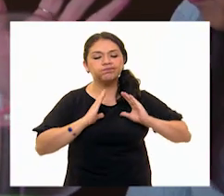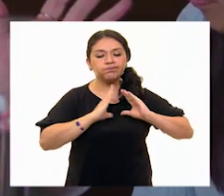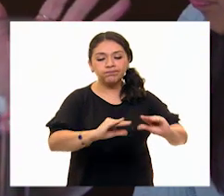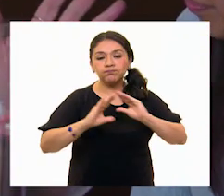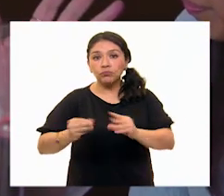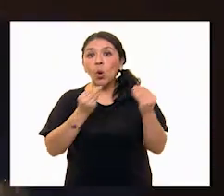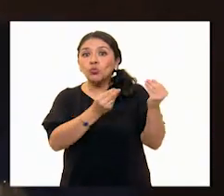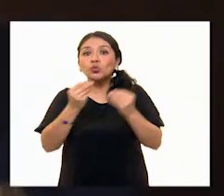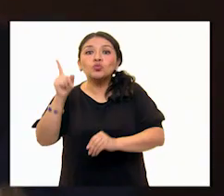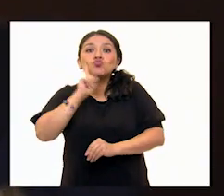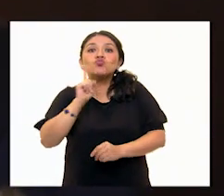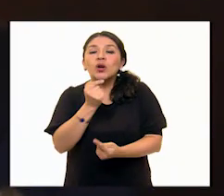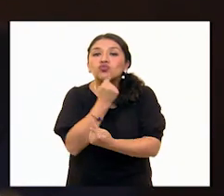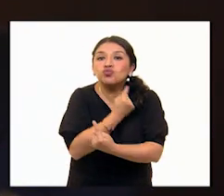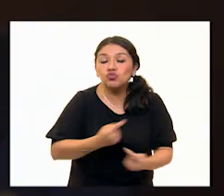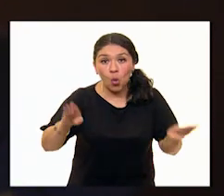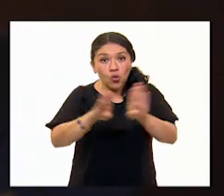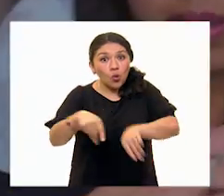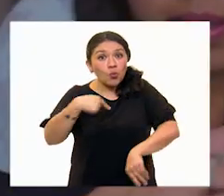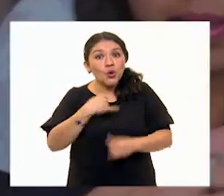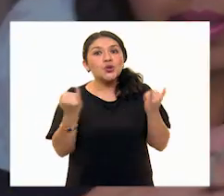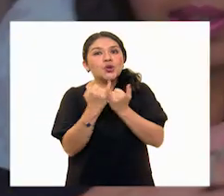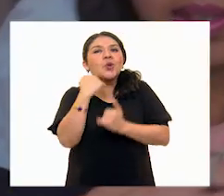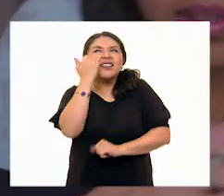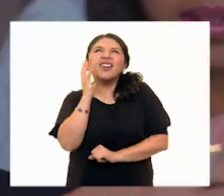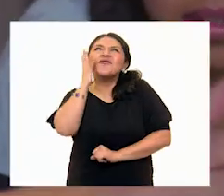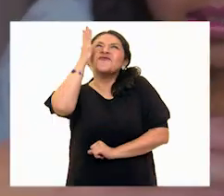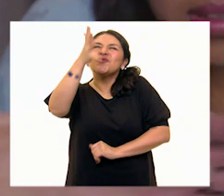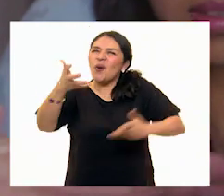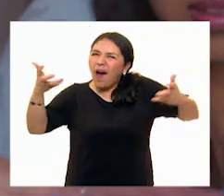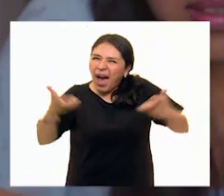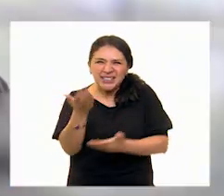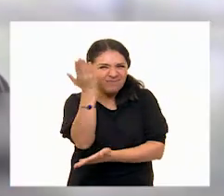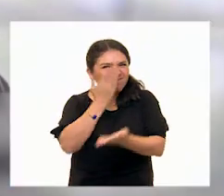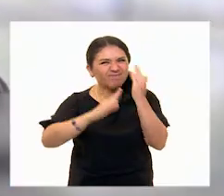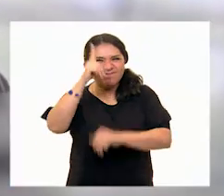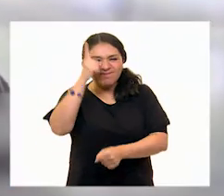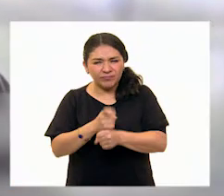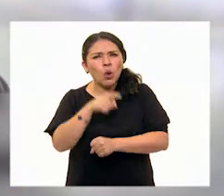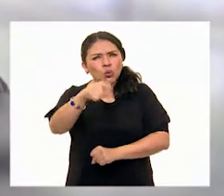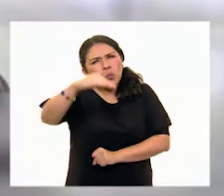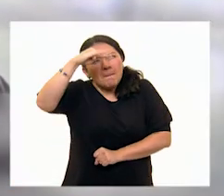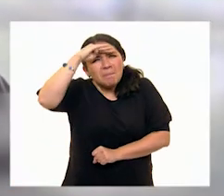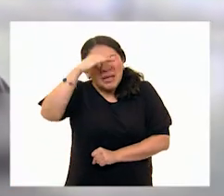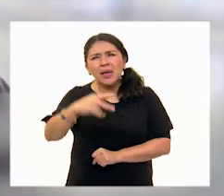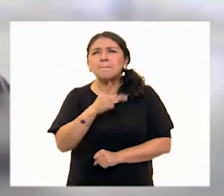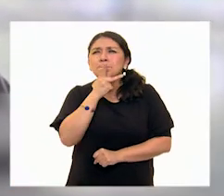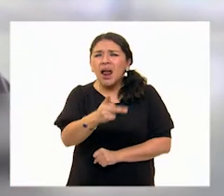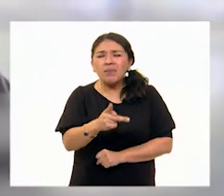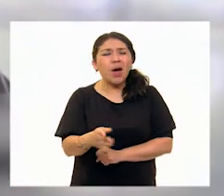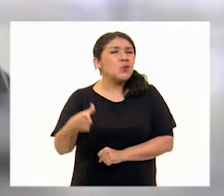de muchas niñas que, como yo, les gustaría llegar muy lejos. Que en tu vocabulario no